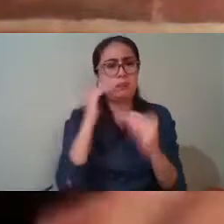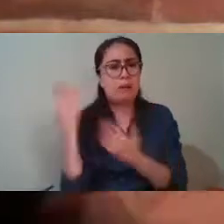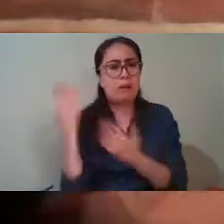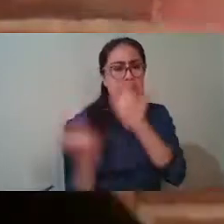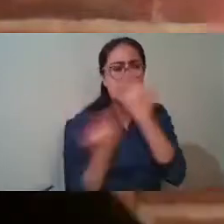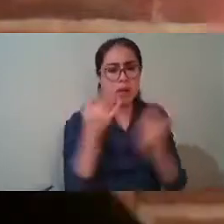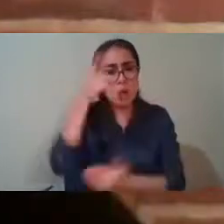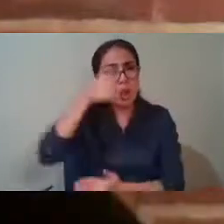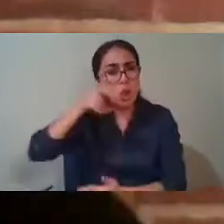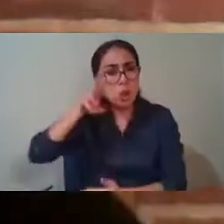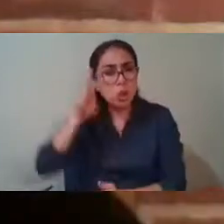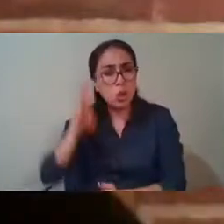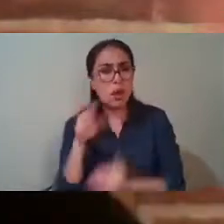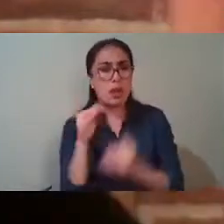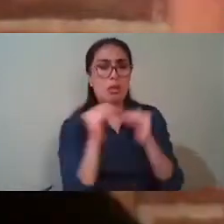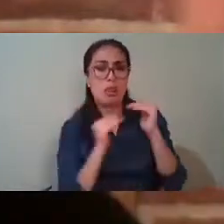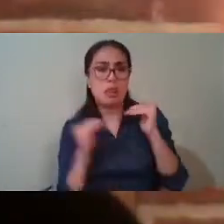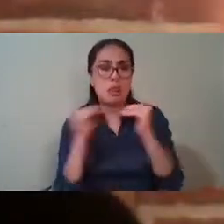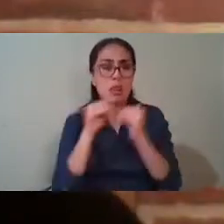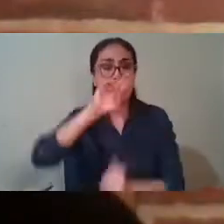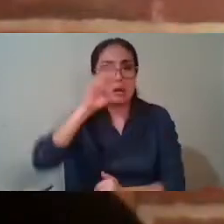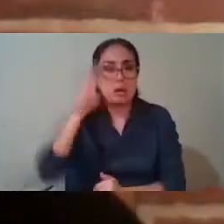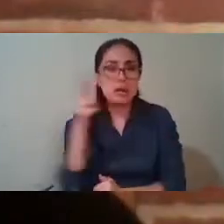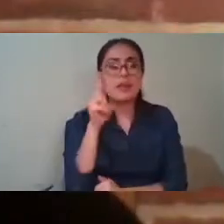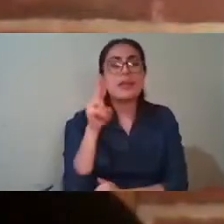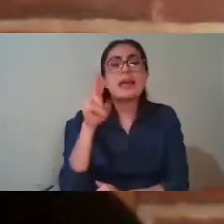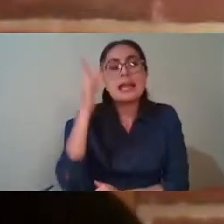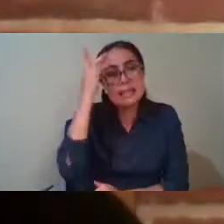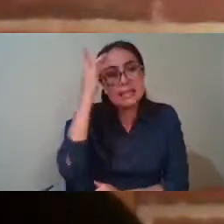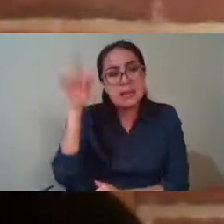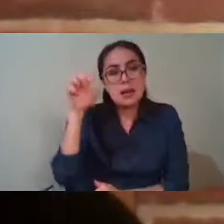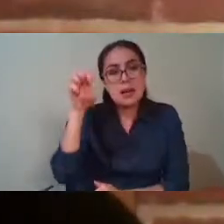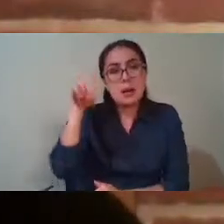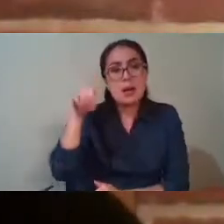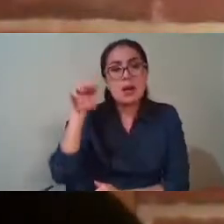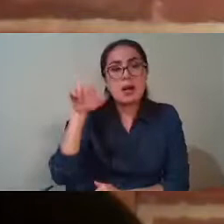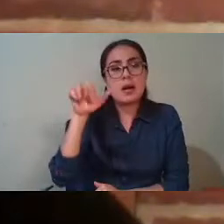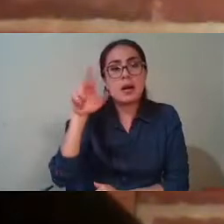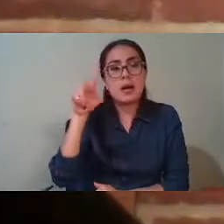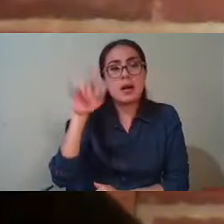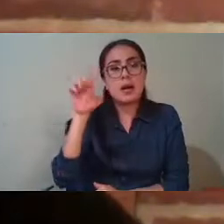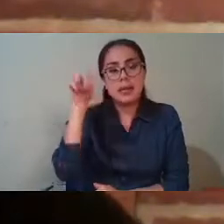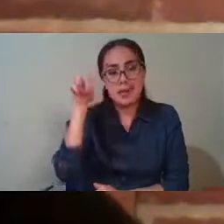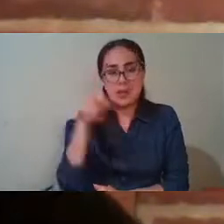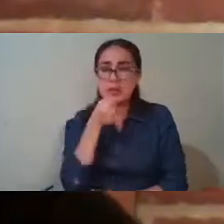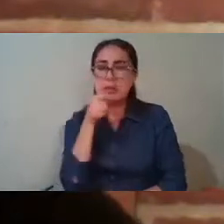doctorados honoris causa, el de la Universidad de San Martín y el de la Universidad del Centro de la Provincia de Buenos Aires,